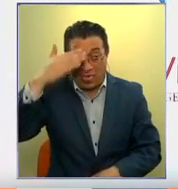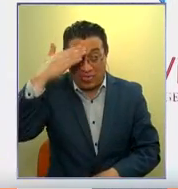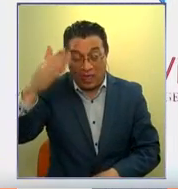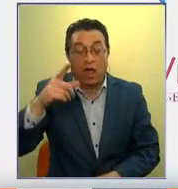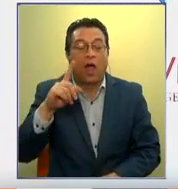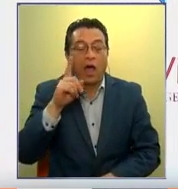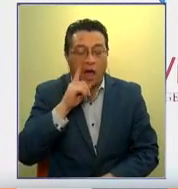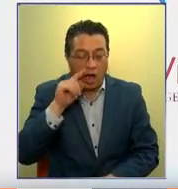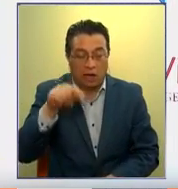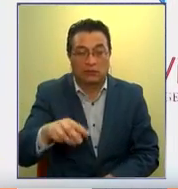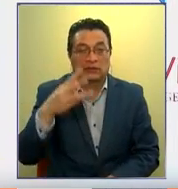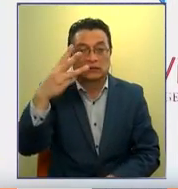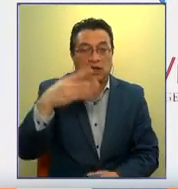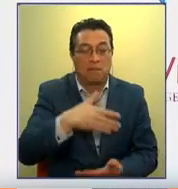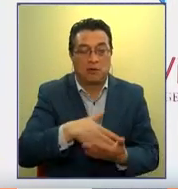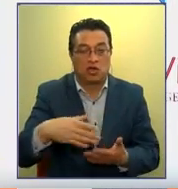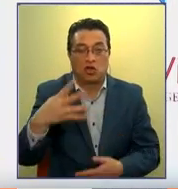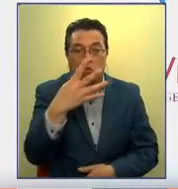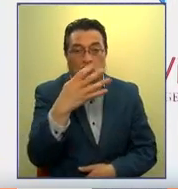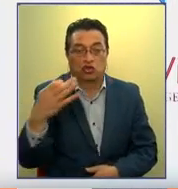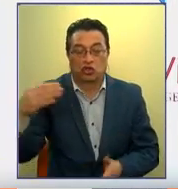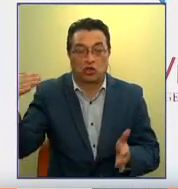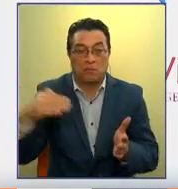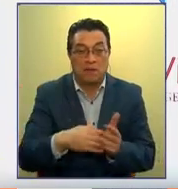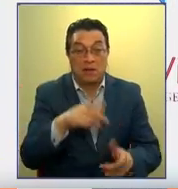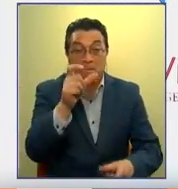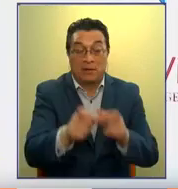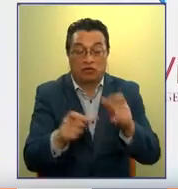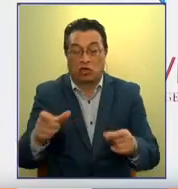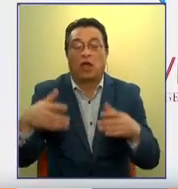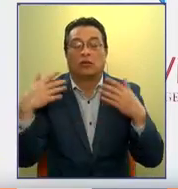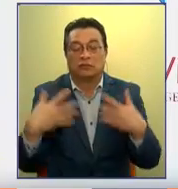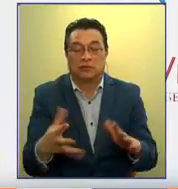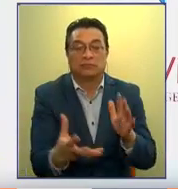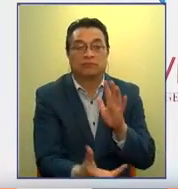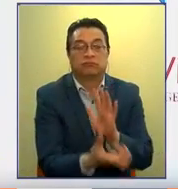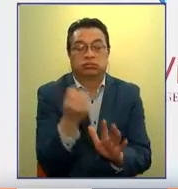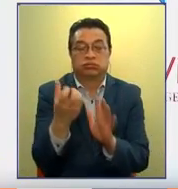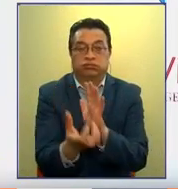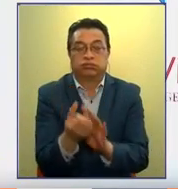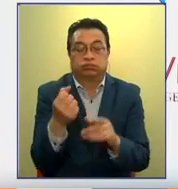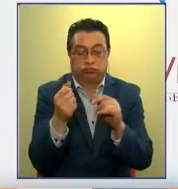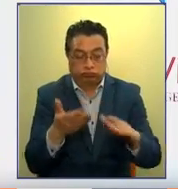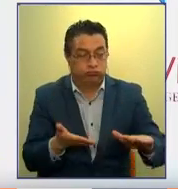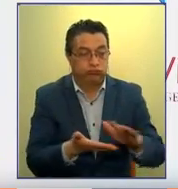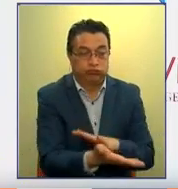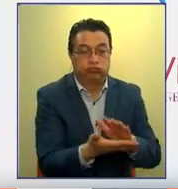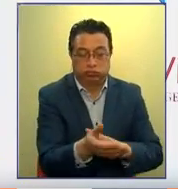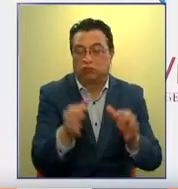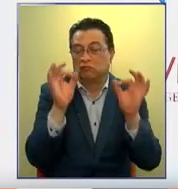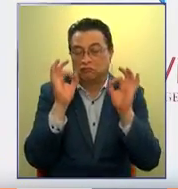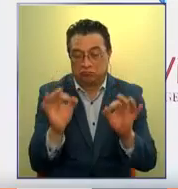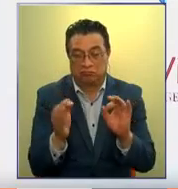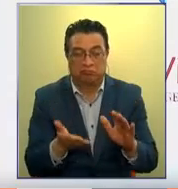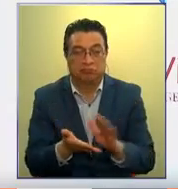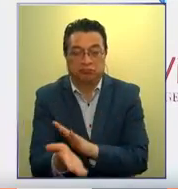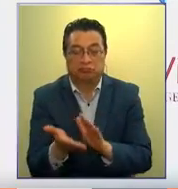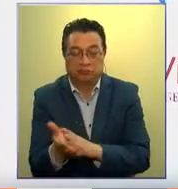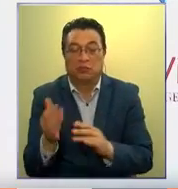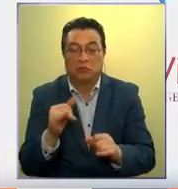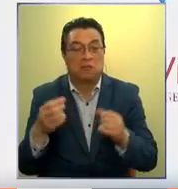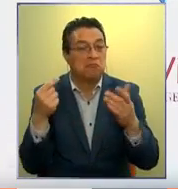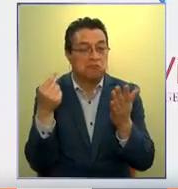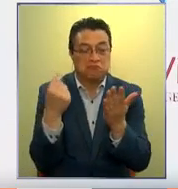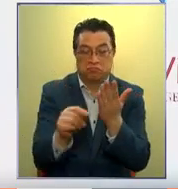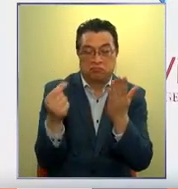registrado que 3.400.000 personas han podido ingresar su solicitud con éxito a través de las plataformas digitales